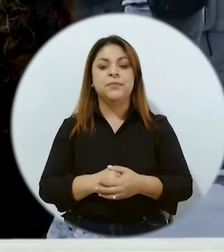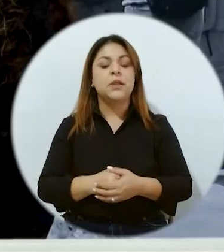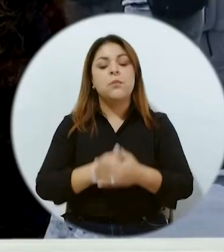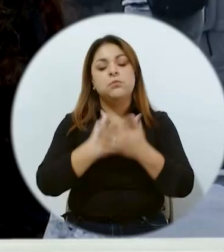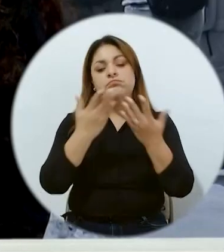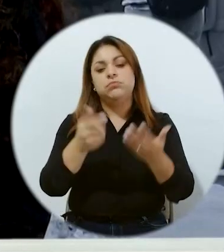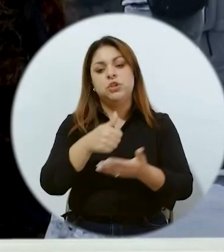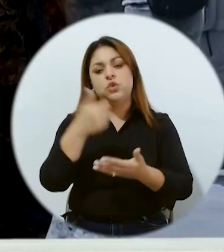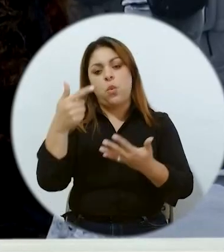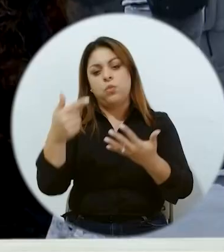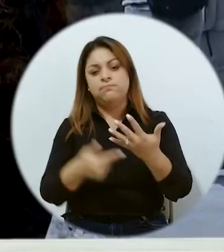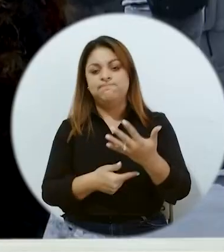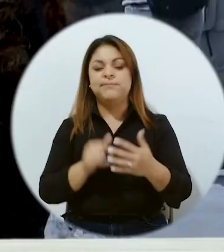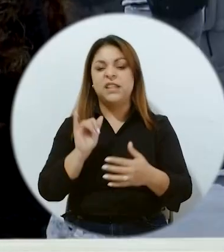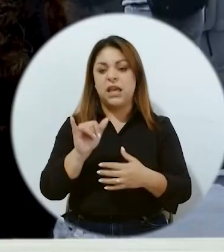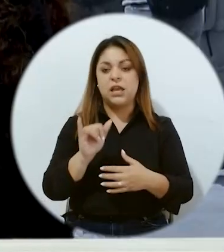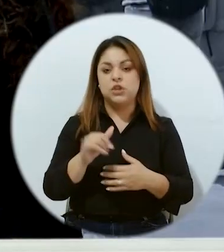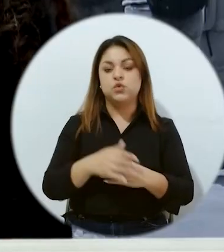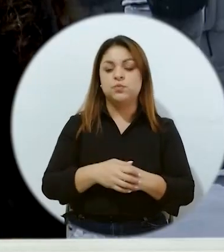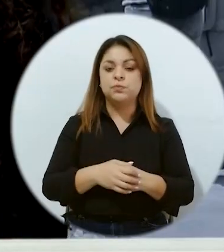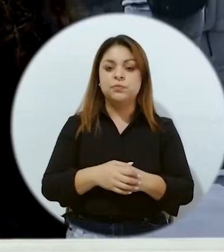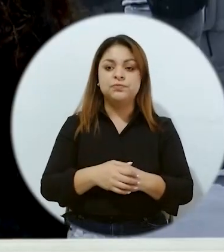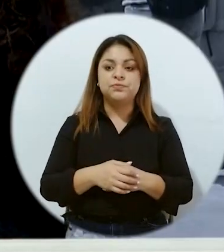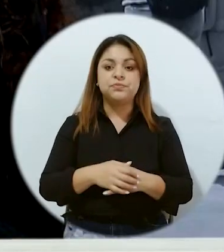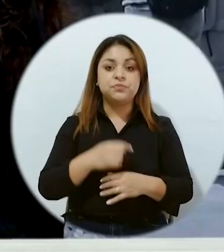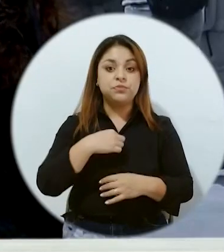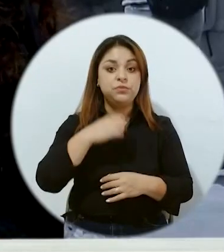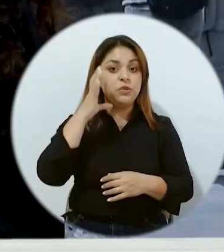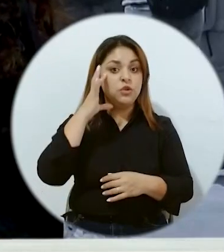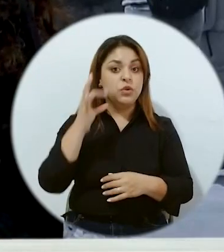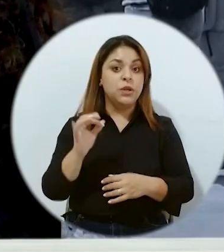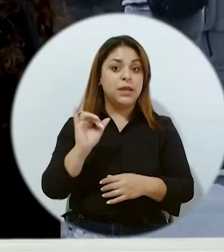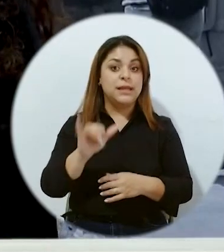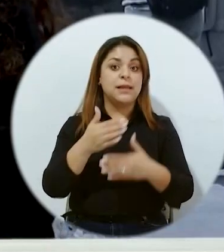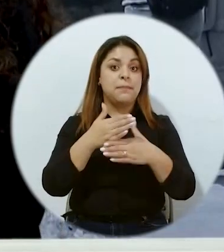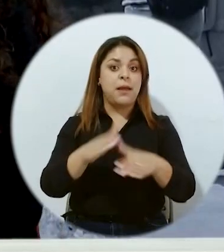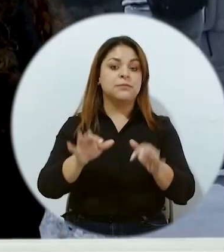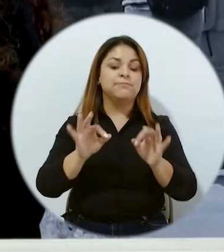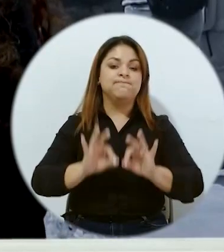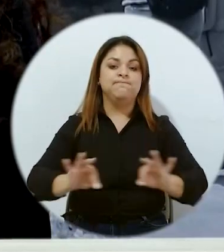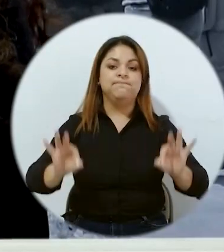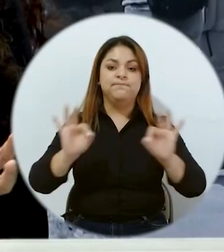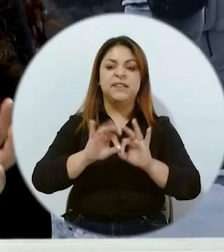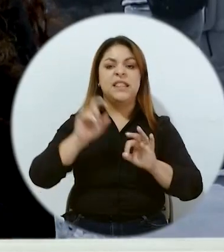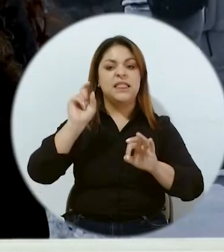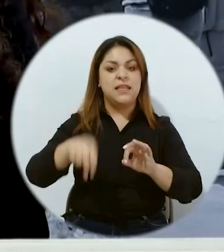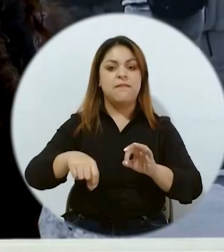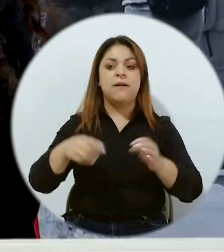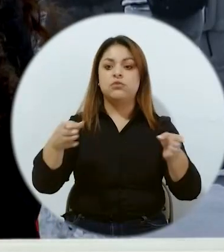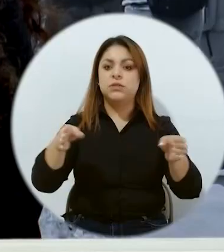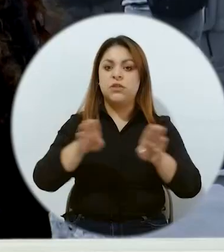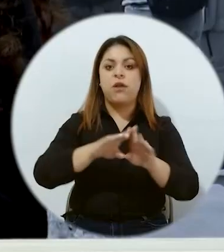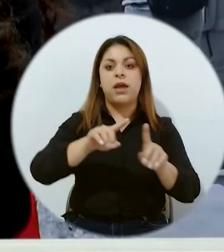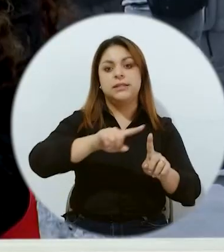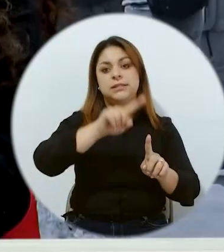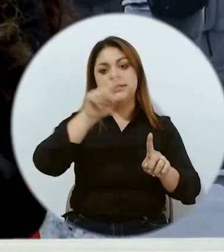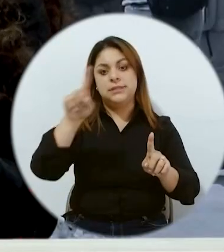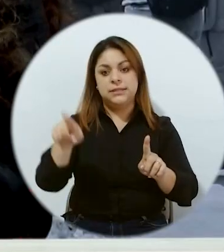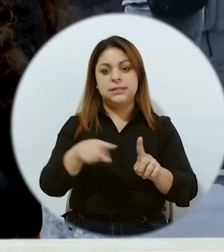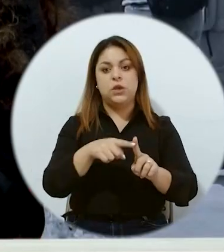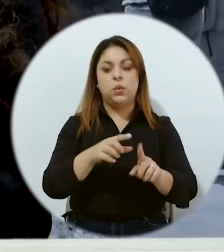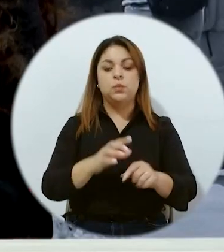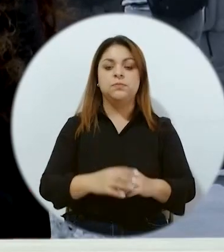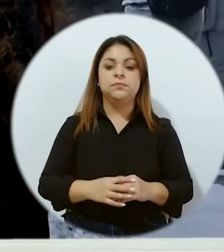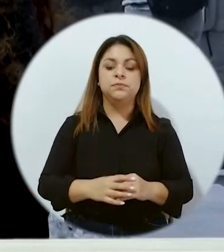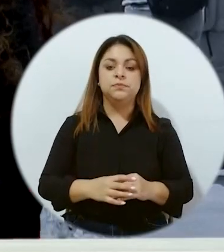de traerlos hasta acá, ¿verdad? Y todo lo demás que esto conlleva. Entonces, creo que es una parte fundamental y es cerrar